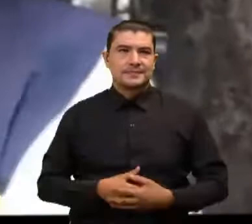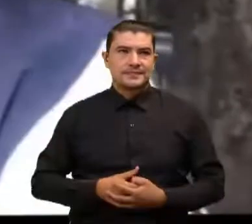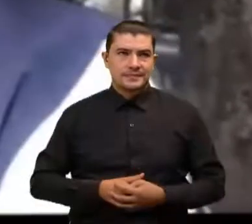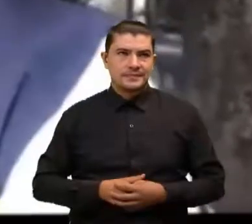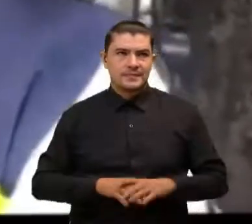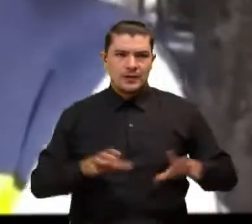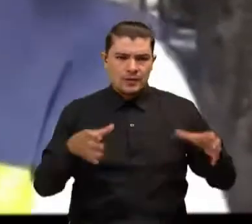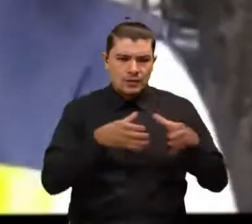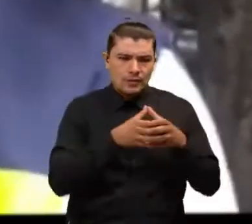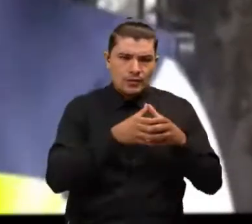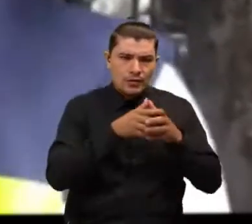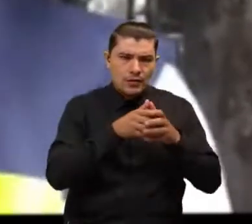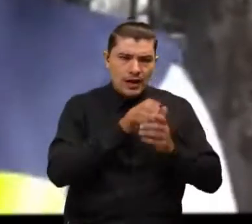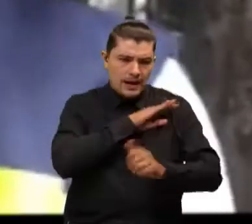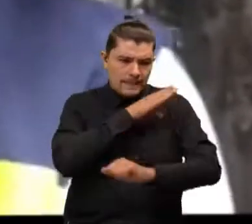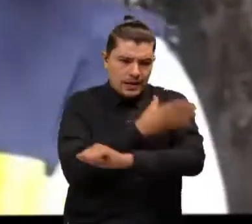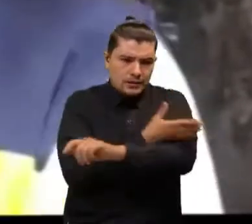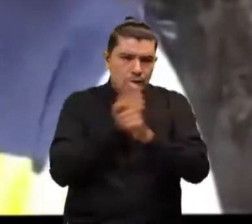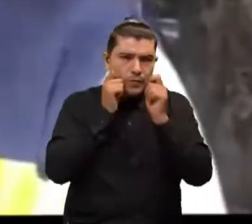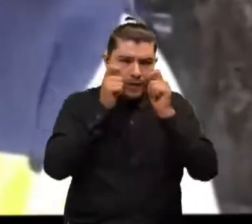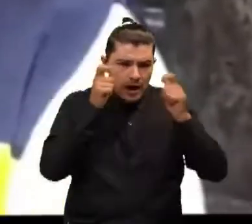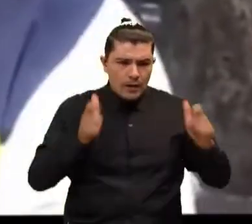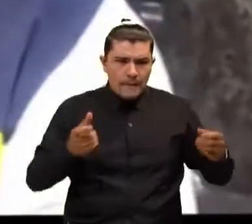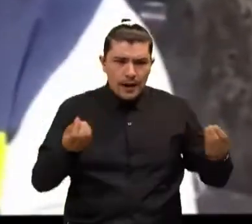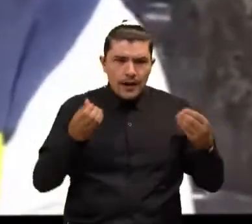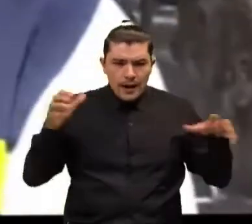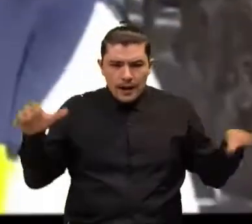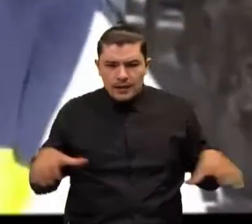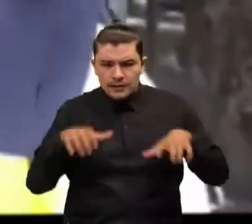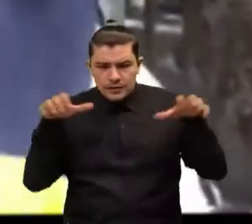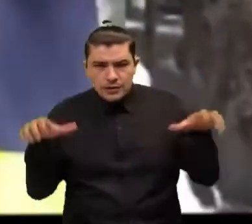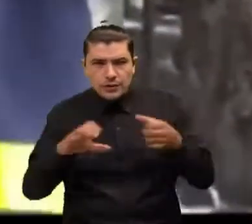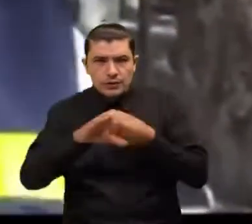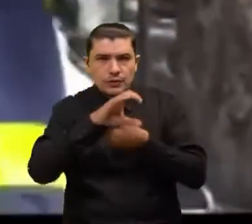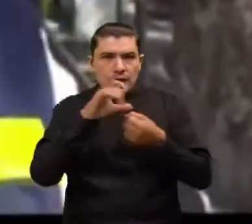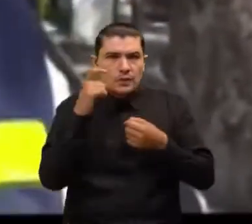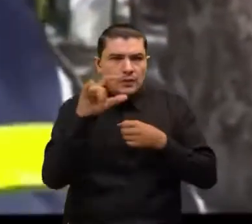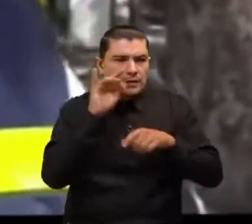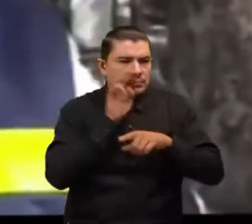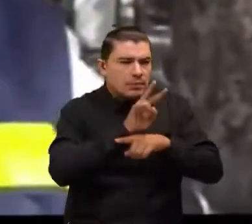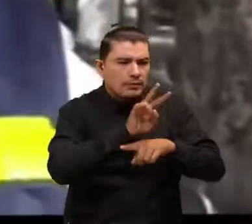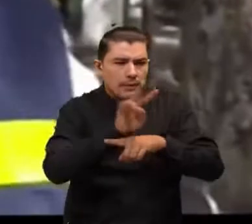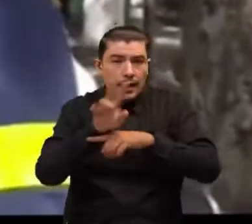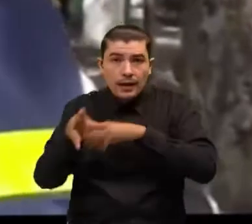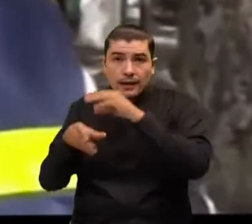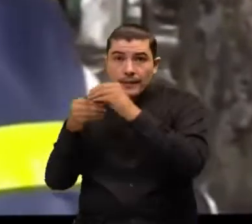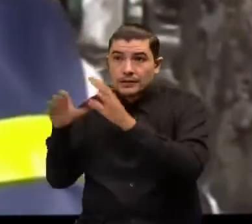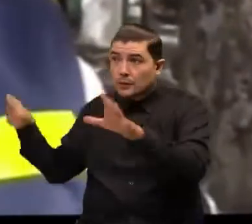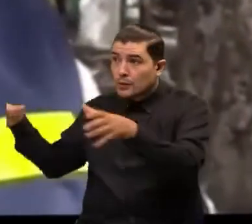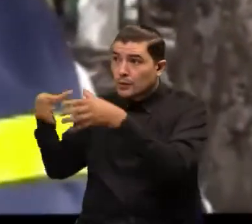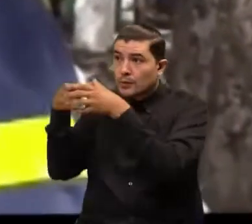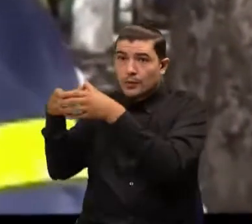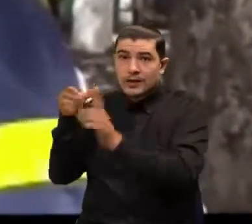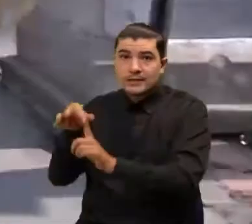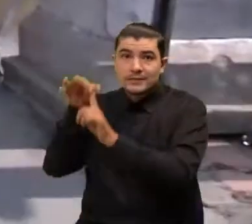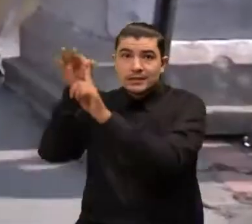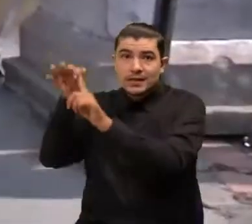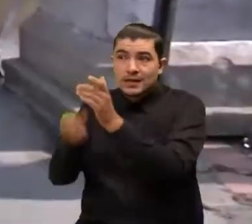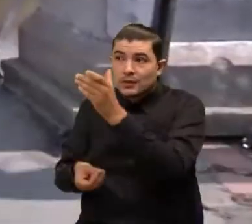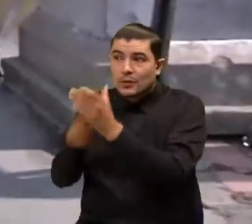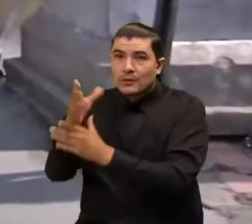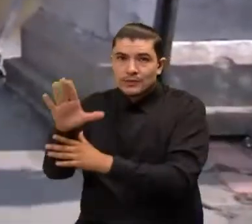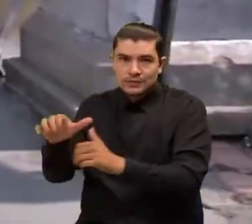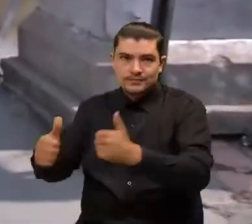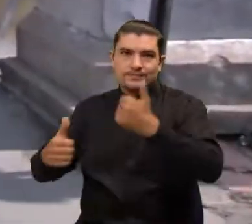para acciones dentro de la zona urbana de la ciudad de San José de Cúcuta, y un grupo especial nuevo, un grupo élite del Ejército.